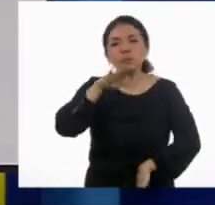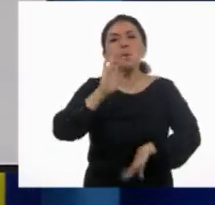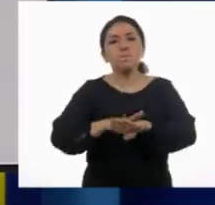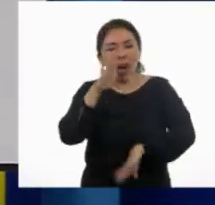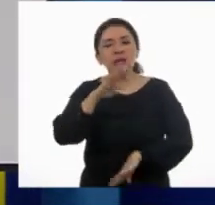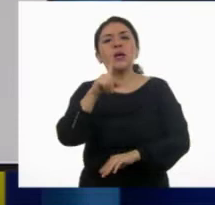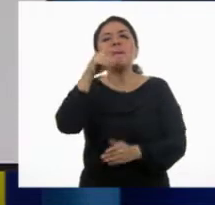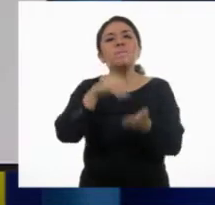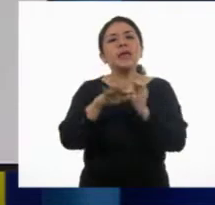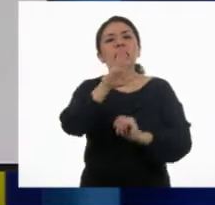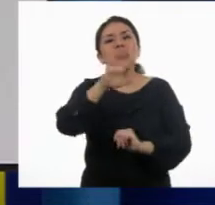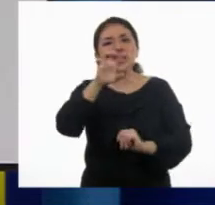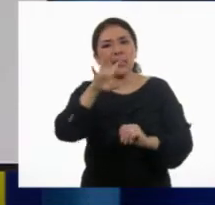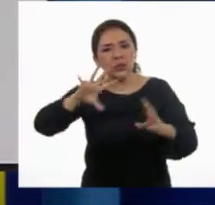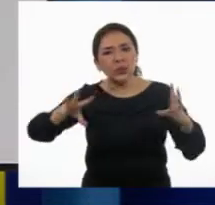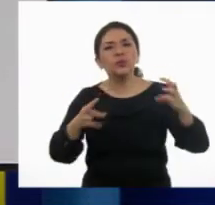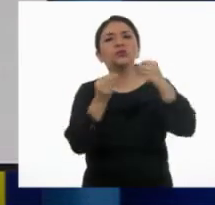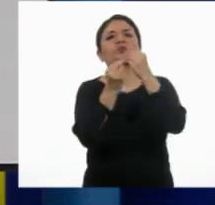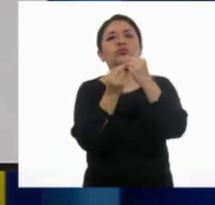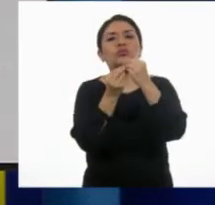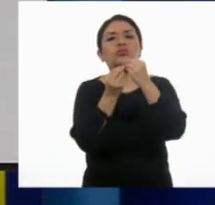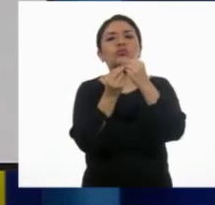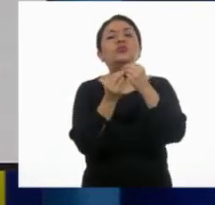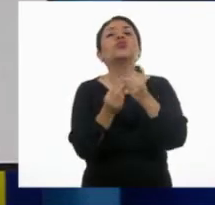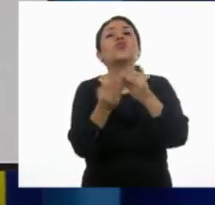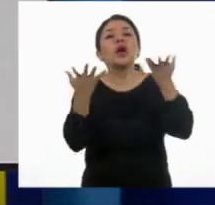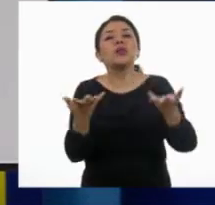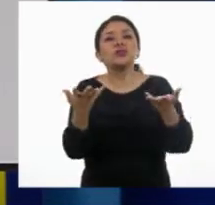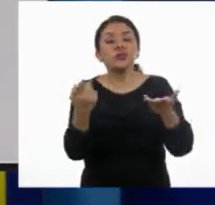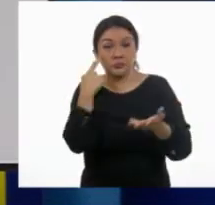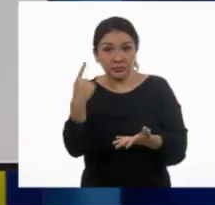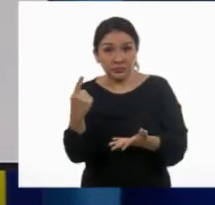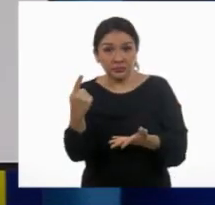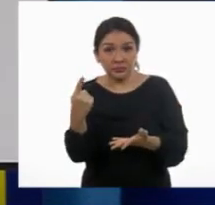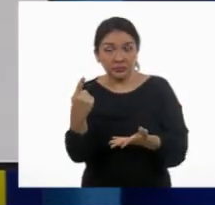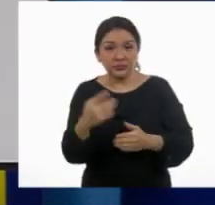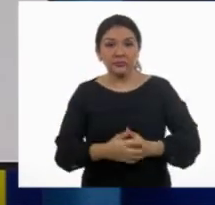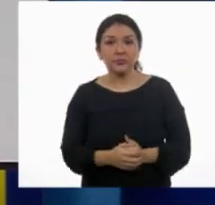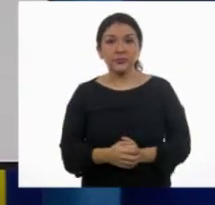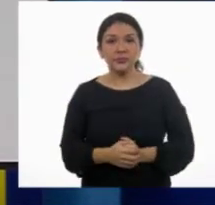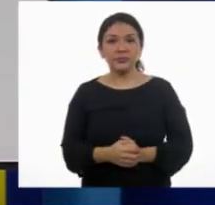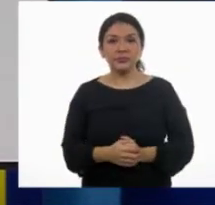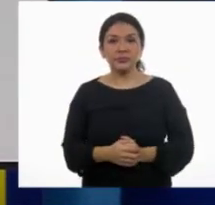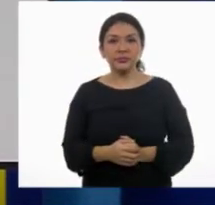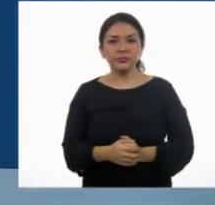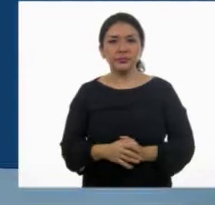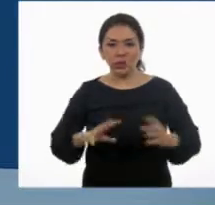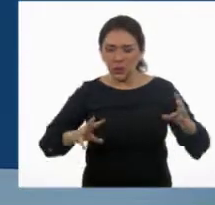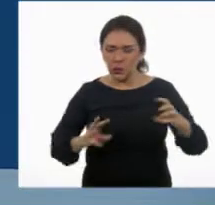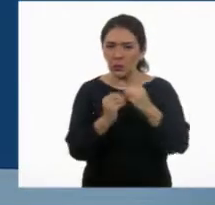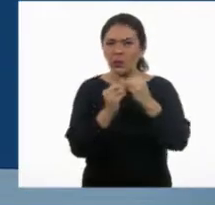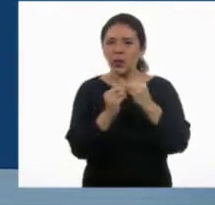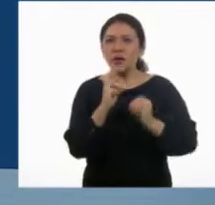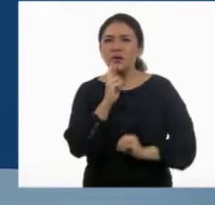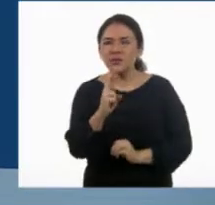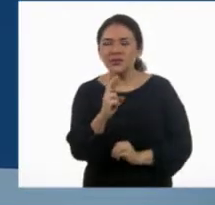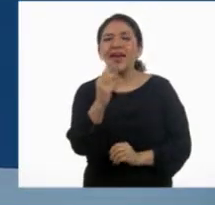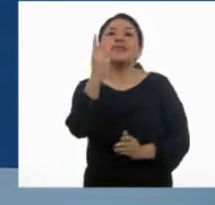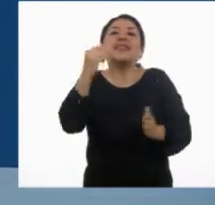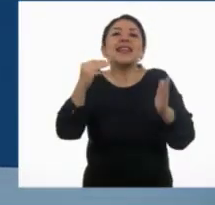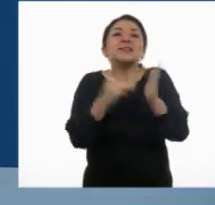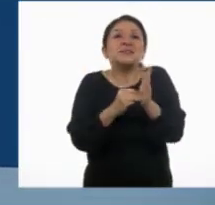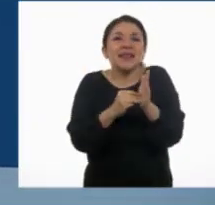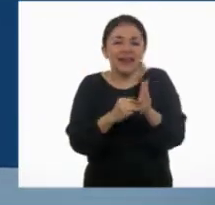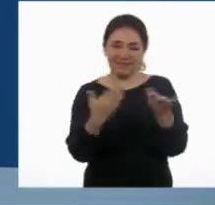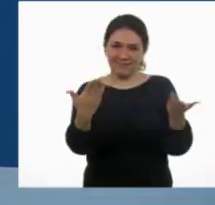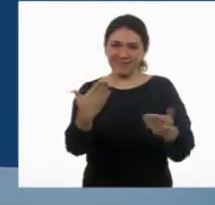más 1,500... ¿es igual a cuánto, Ton? A 3,000.